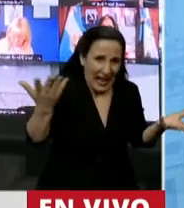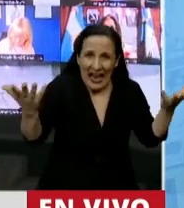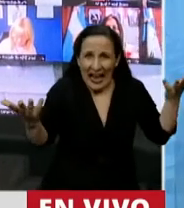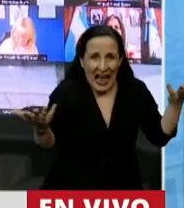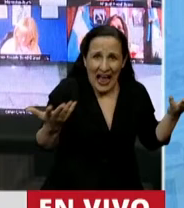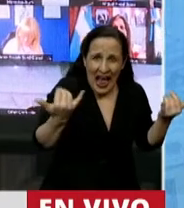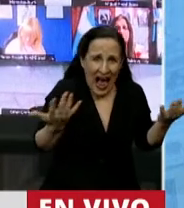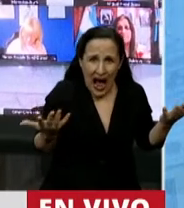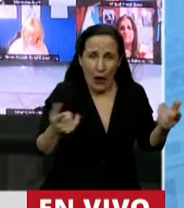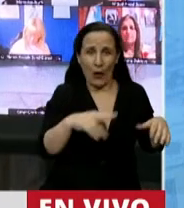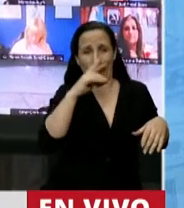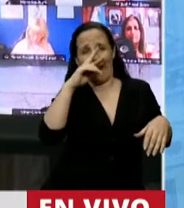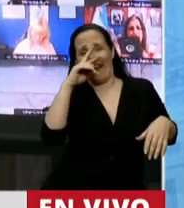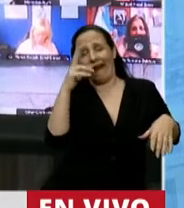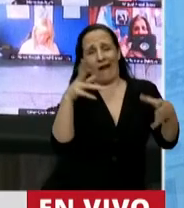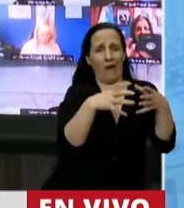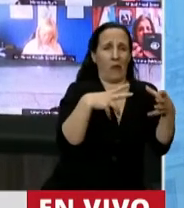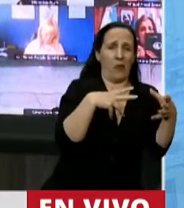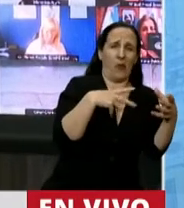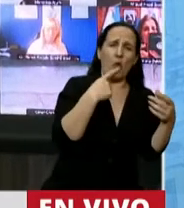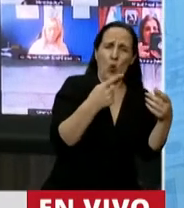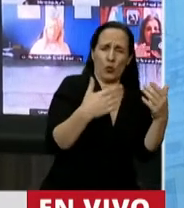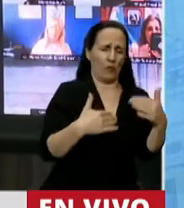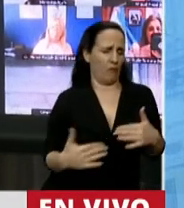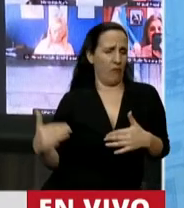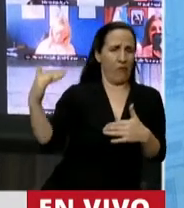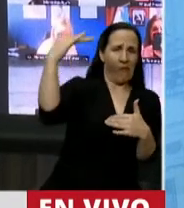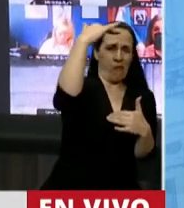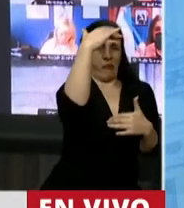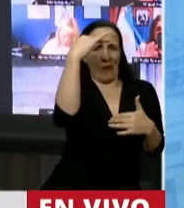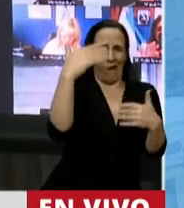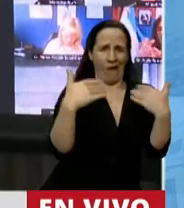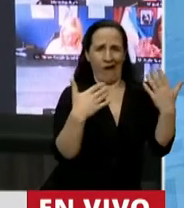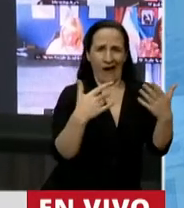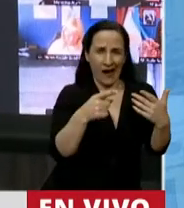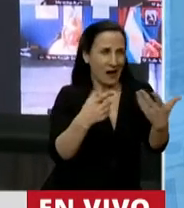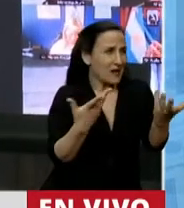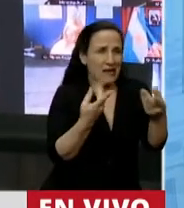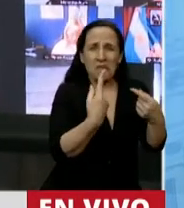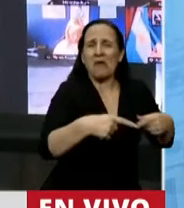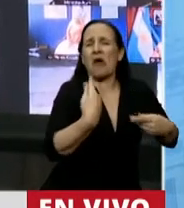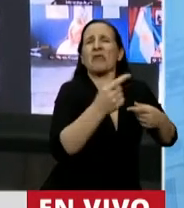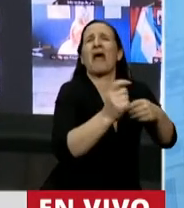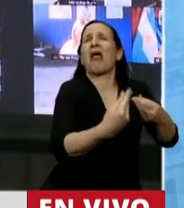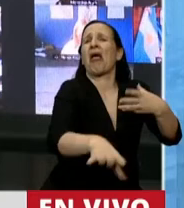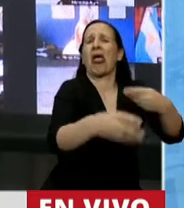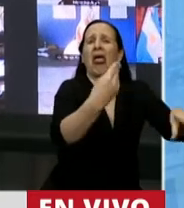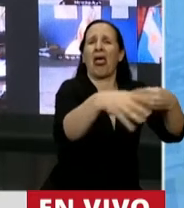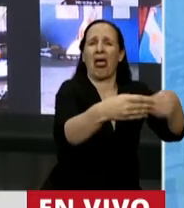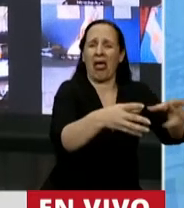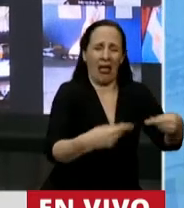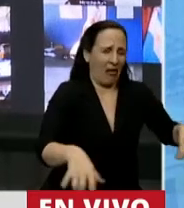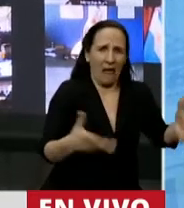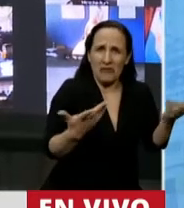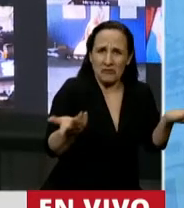poseen. Ostentan vanidosamente una supuesta superioridad y dejan tras de sí un nivel de desperdicio que sería imposible